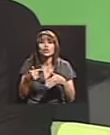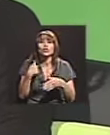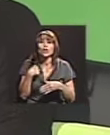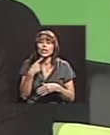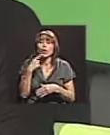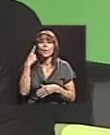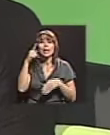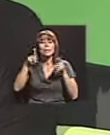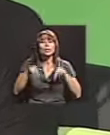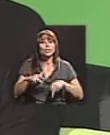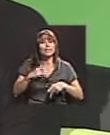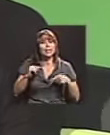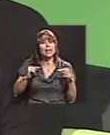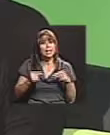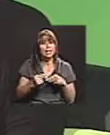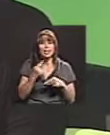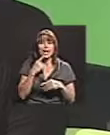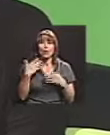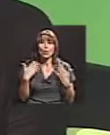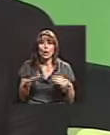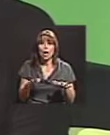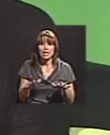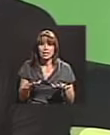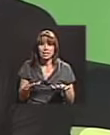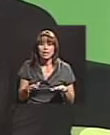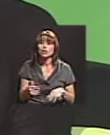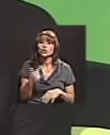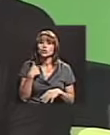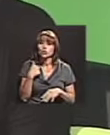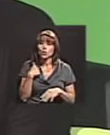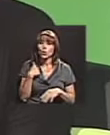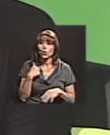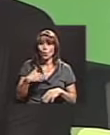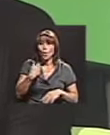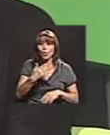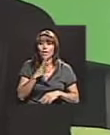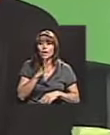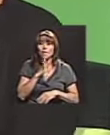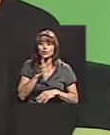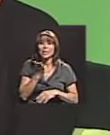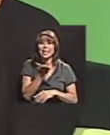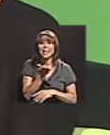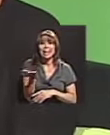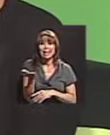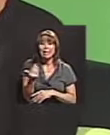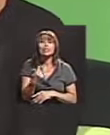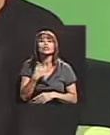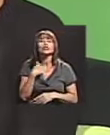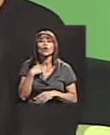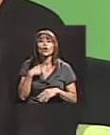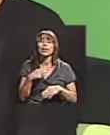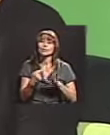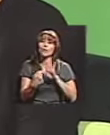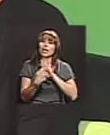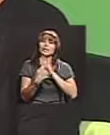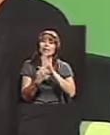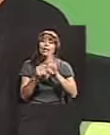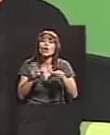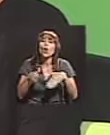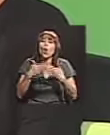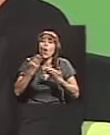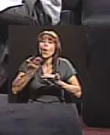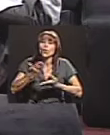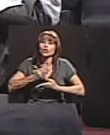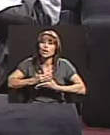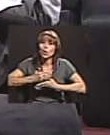ay voy a enseñarles cuando vamos a hablar del qué les voy a enseñar Cómo se construye el placer en